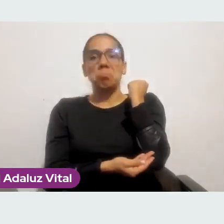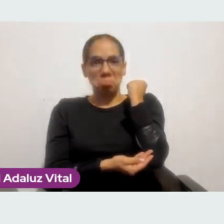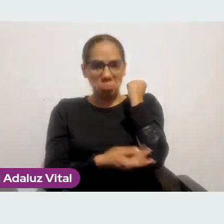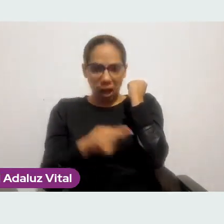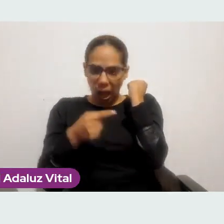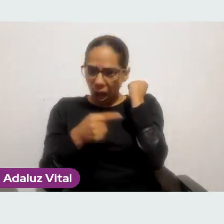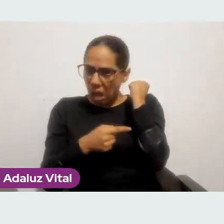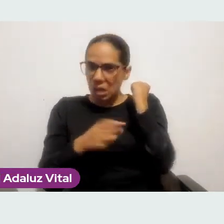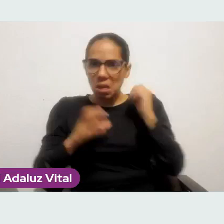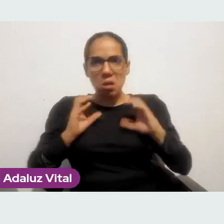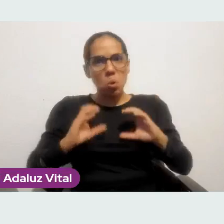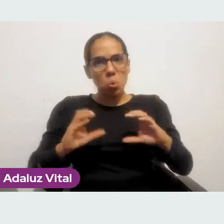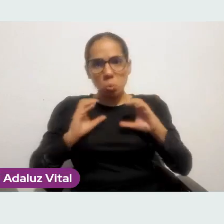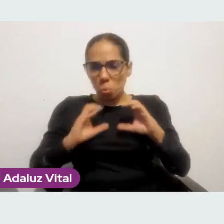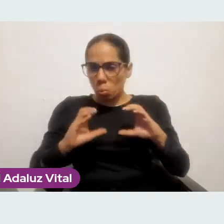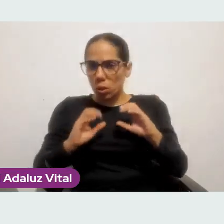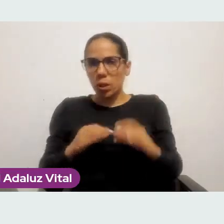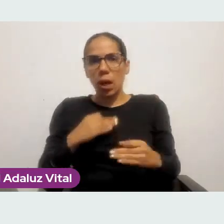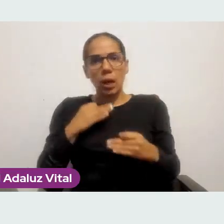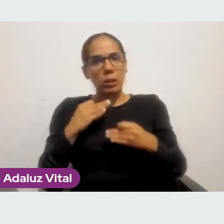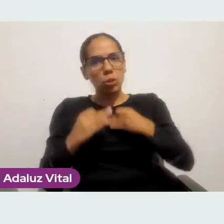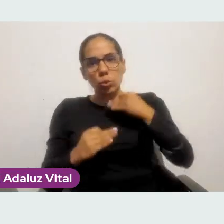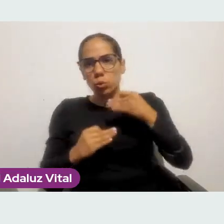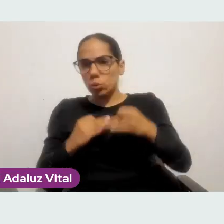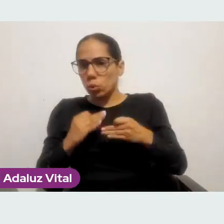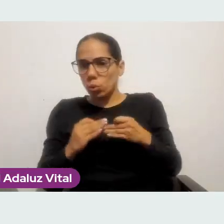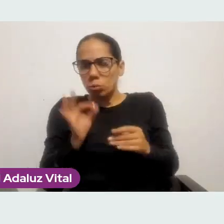presentación que amablemente me hizo la licenciada Anabel,